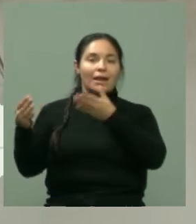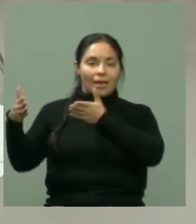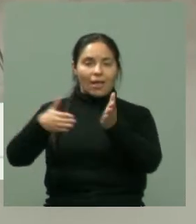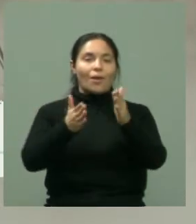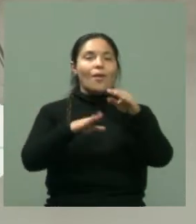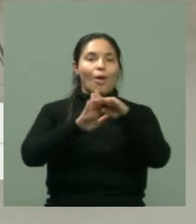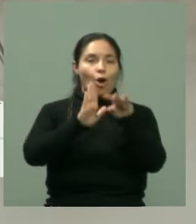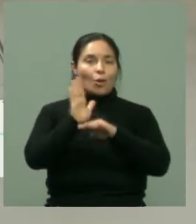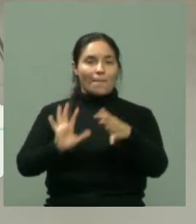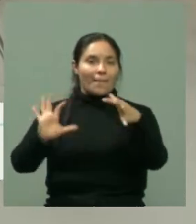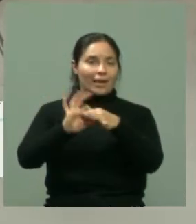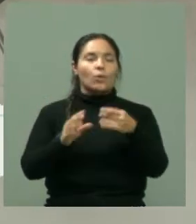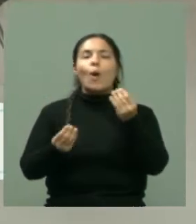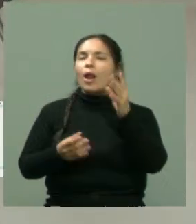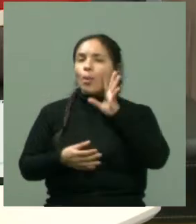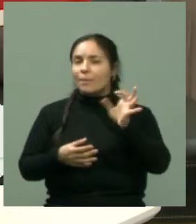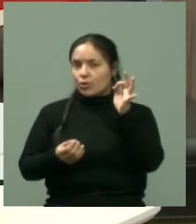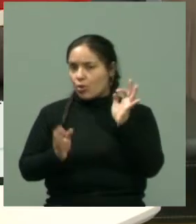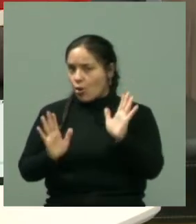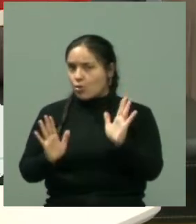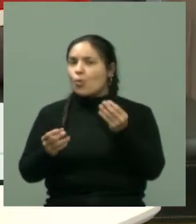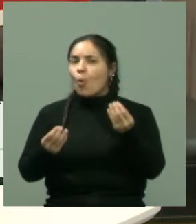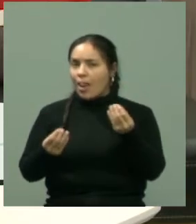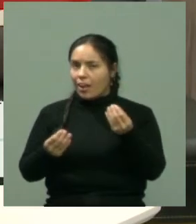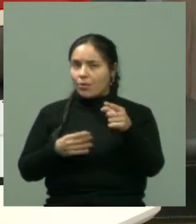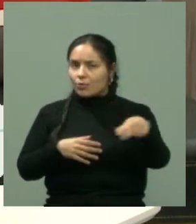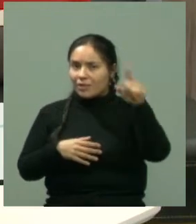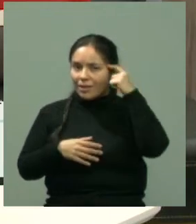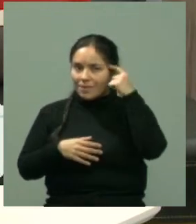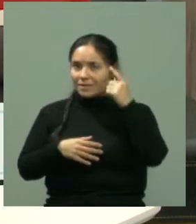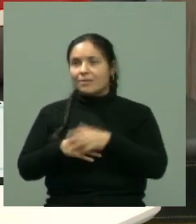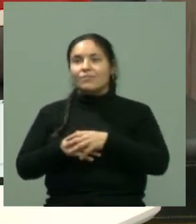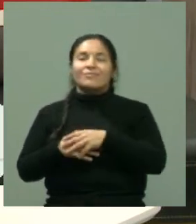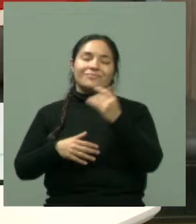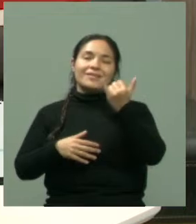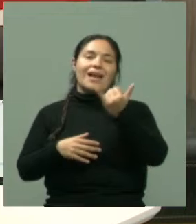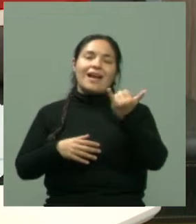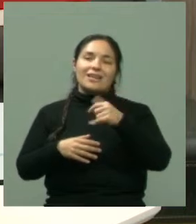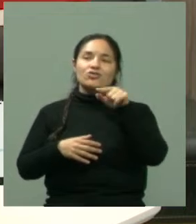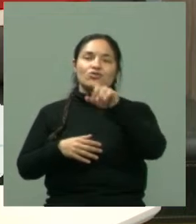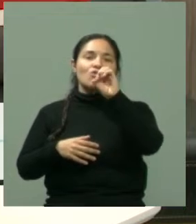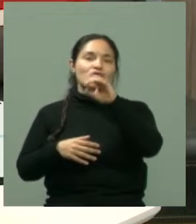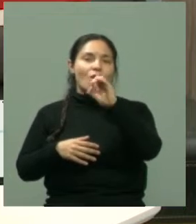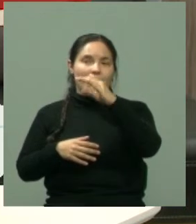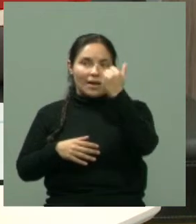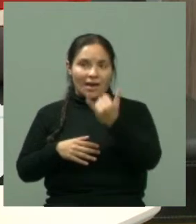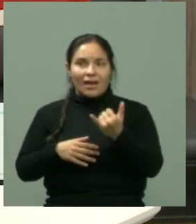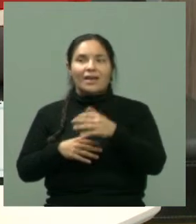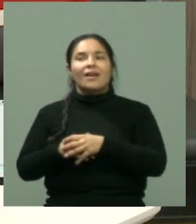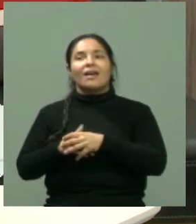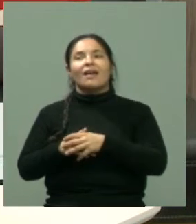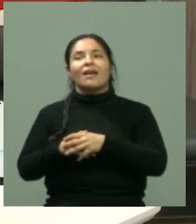normas. ¿Ustedes qué piensan de eso? Eso tiene hay un poco de todo, eso parece, tiene, ¿no? Es un poco de todo. Eso tiene un nombre que es muy